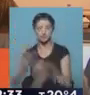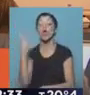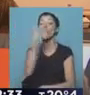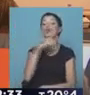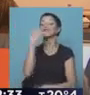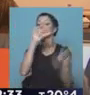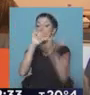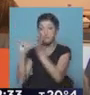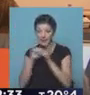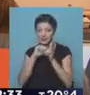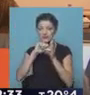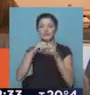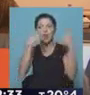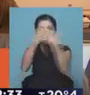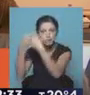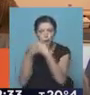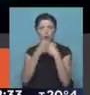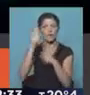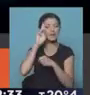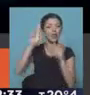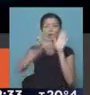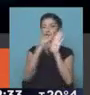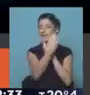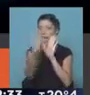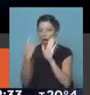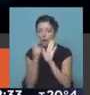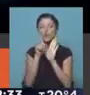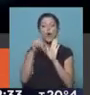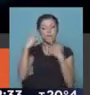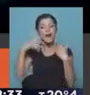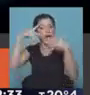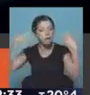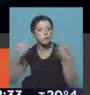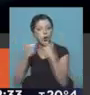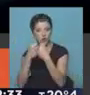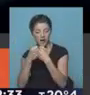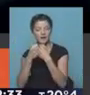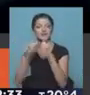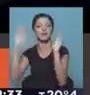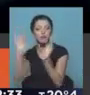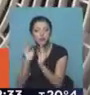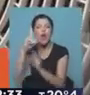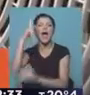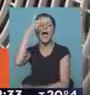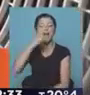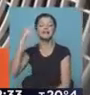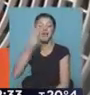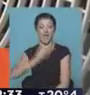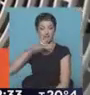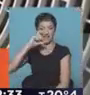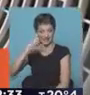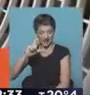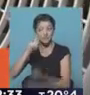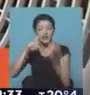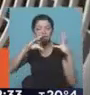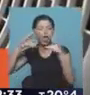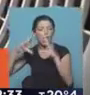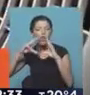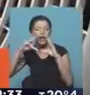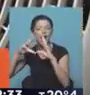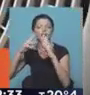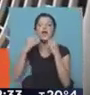jurídicamente vinculante para eliminar gradualmente los hidrofluorocarbonos, o HFC, unos gases utilizados en